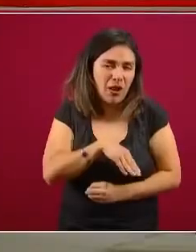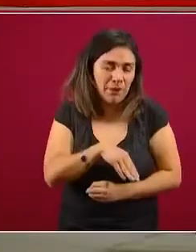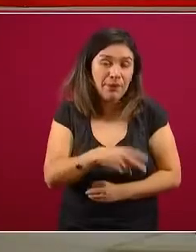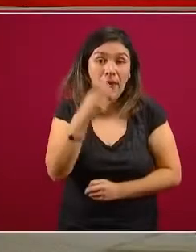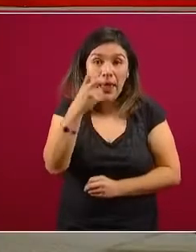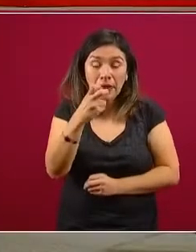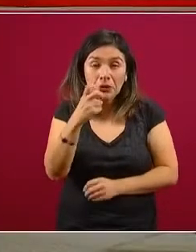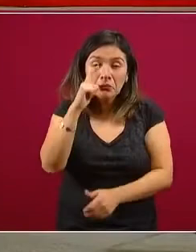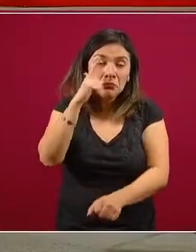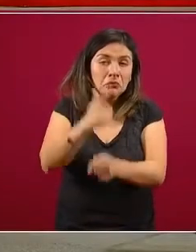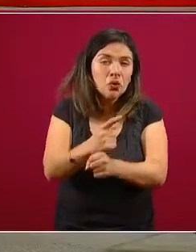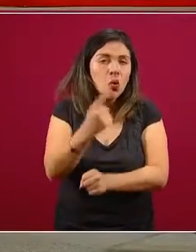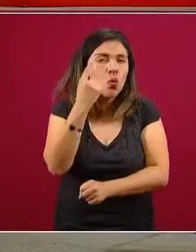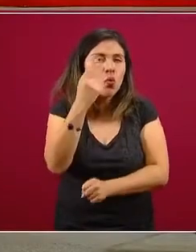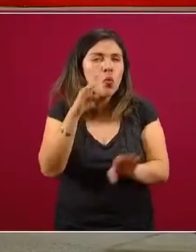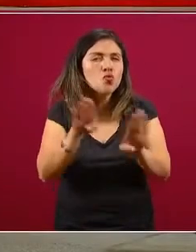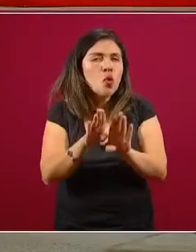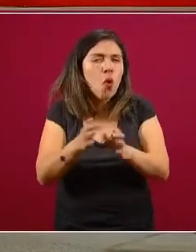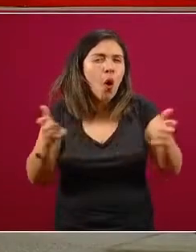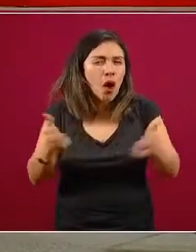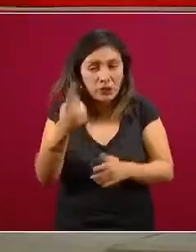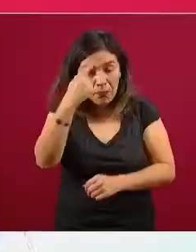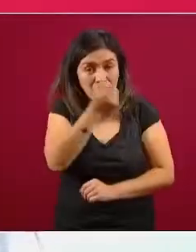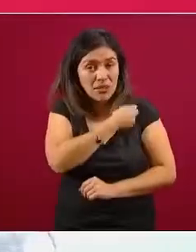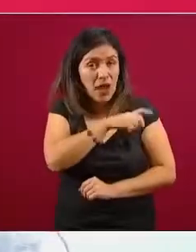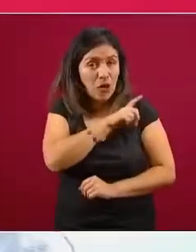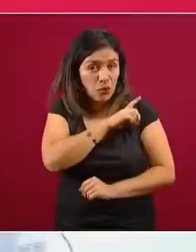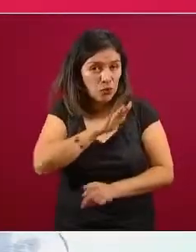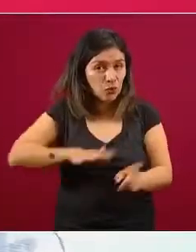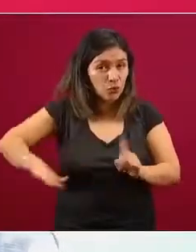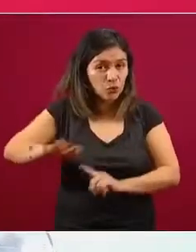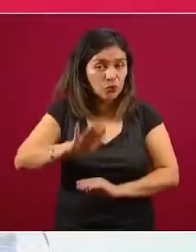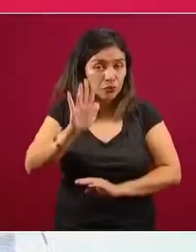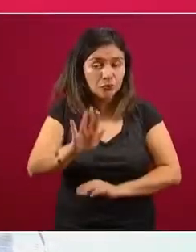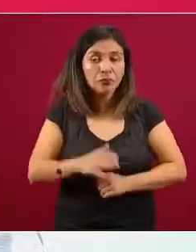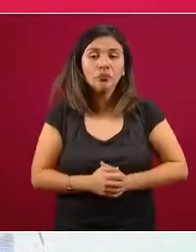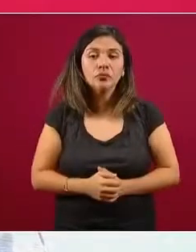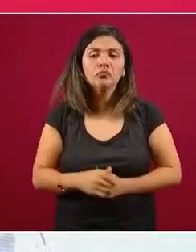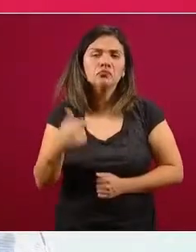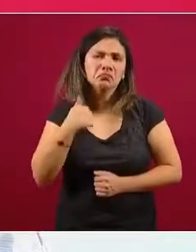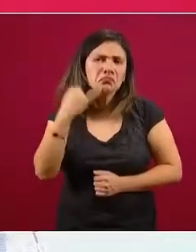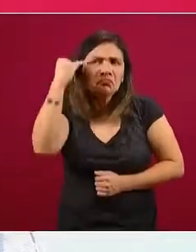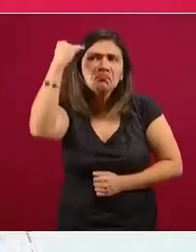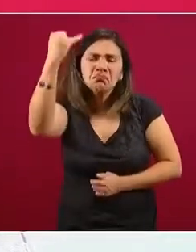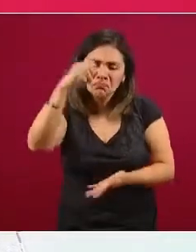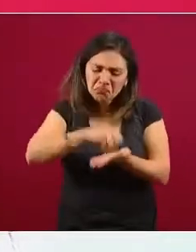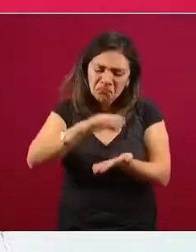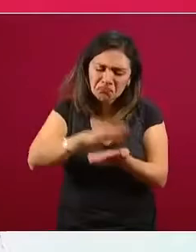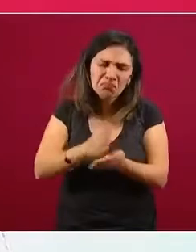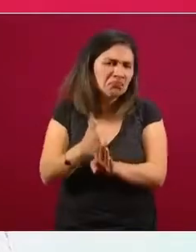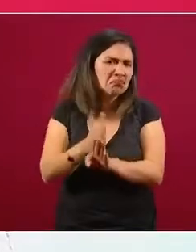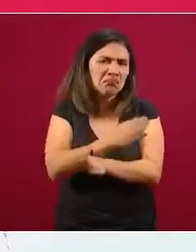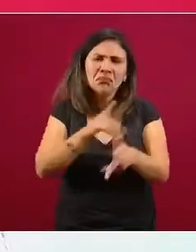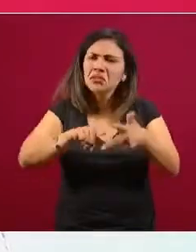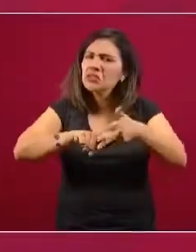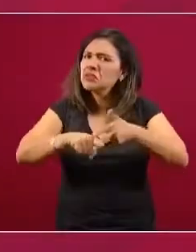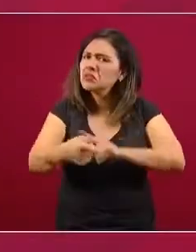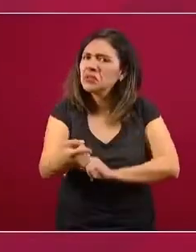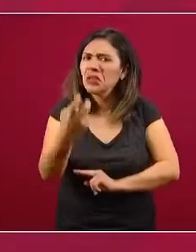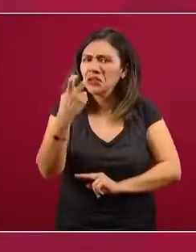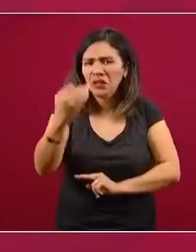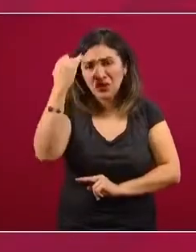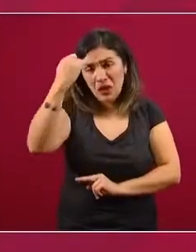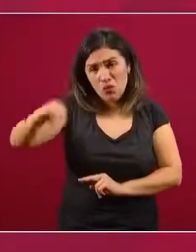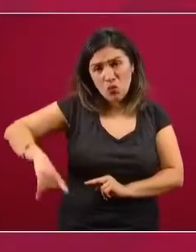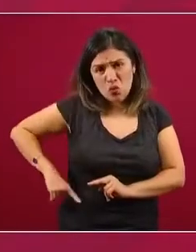ello identificamos un blanco de acción en salud pública. Hemos planteado desde el inicio del periodo